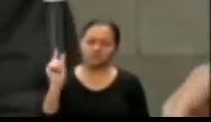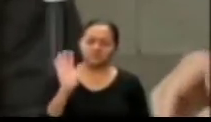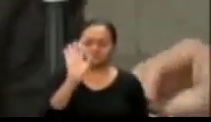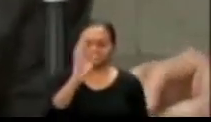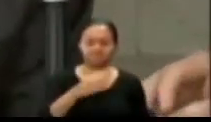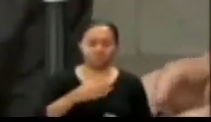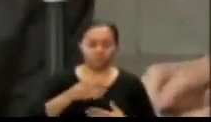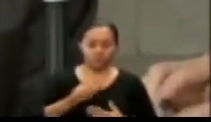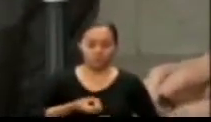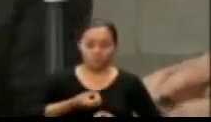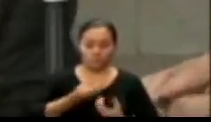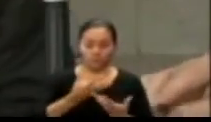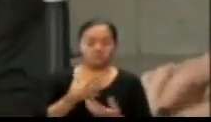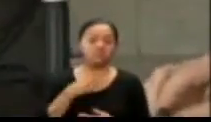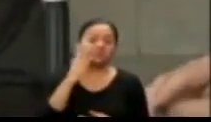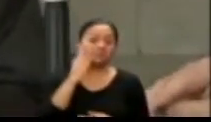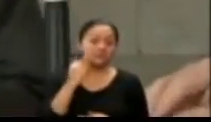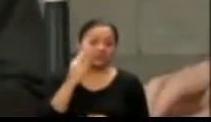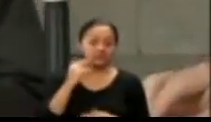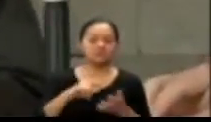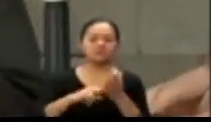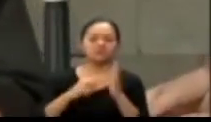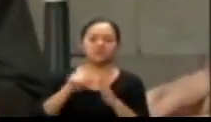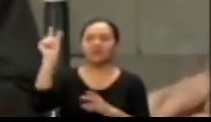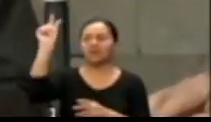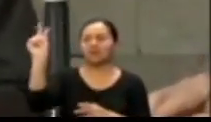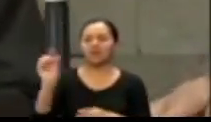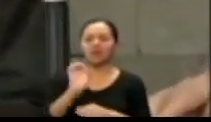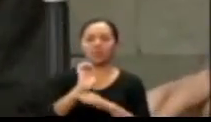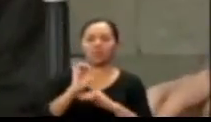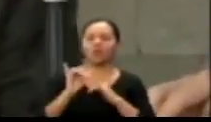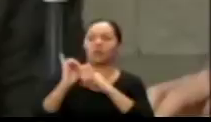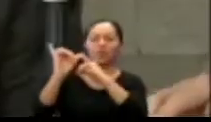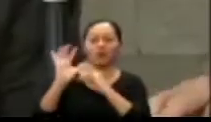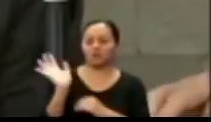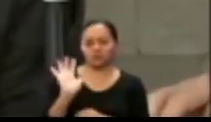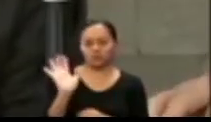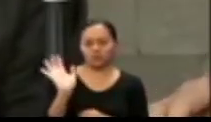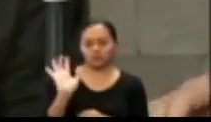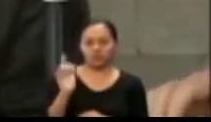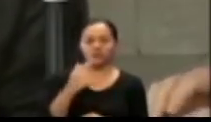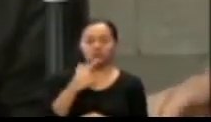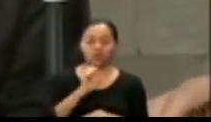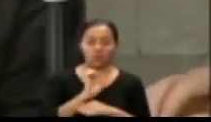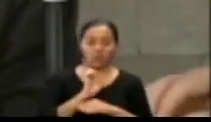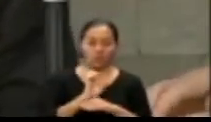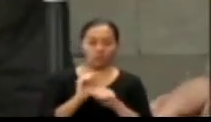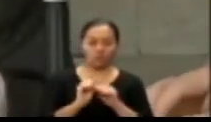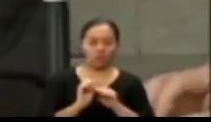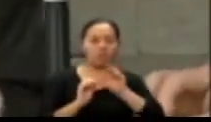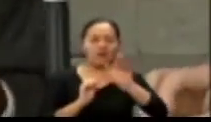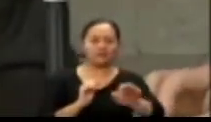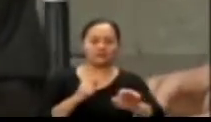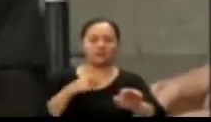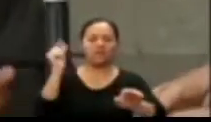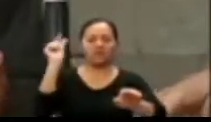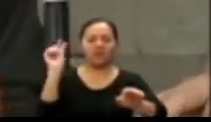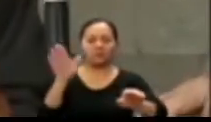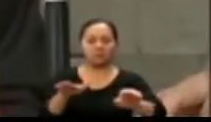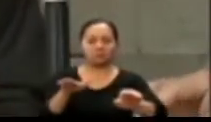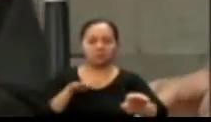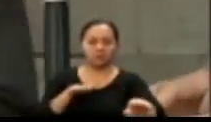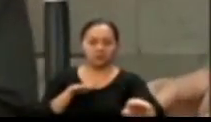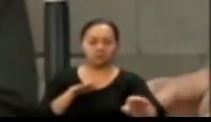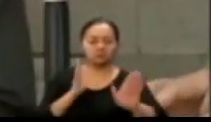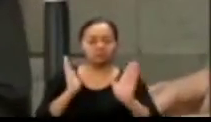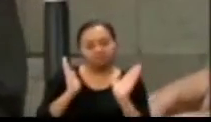contar mi experiencia. Eso no quiere decir que Ecuador e Italia están en la misma etapa. Ustedes para mí están adelante por algunas cosas y otras cosas. Para